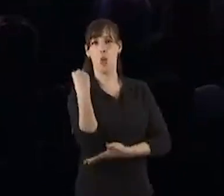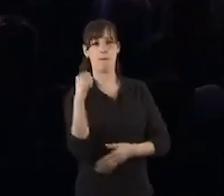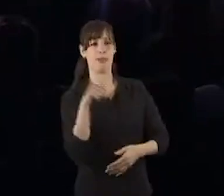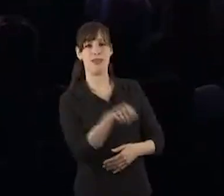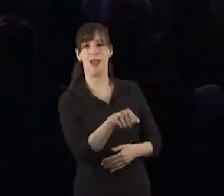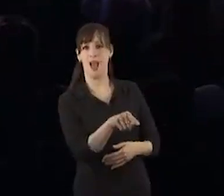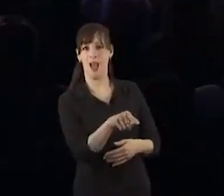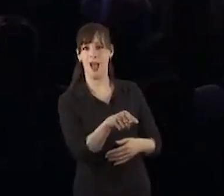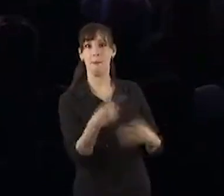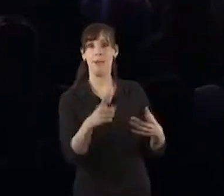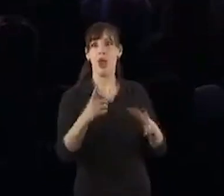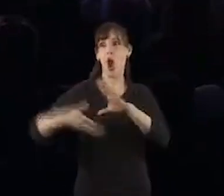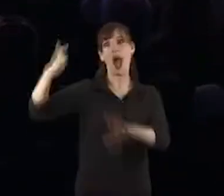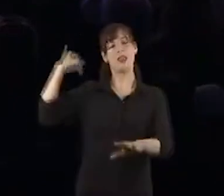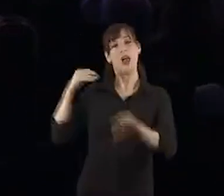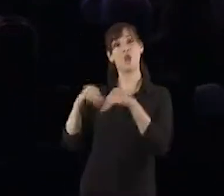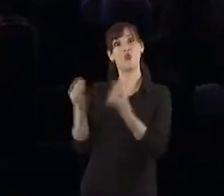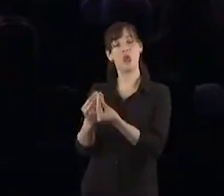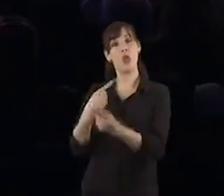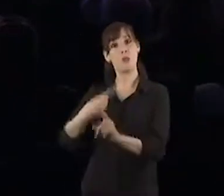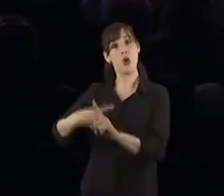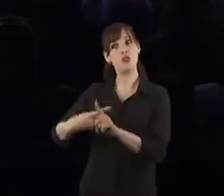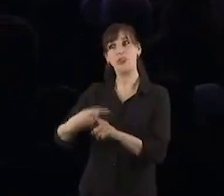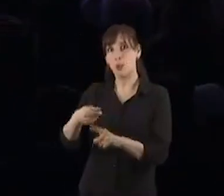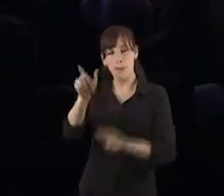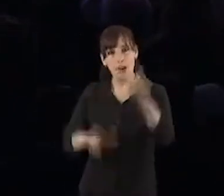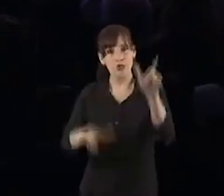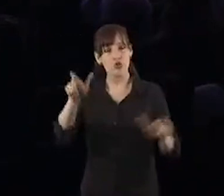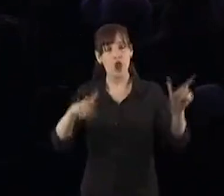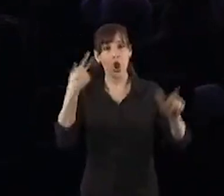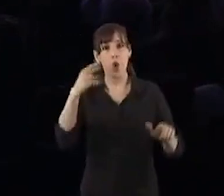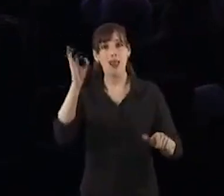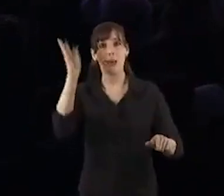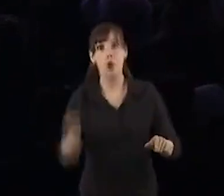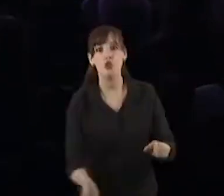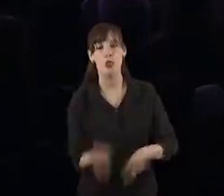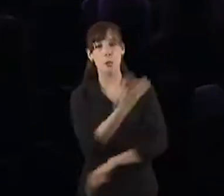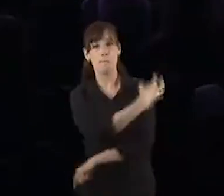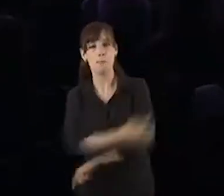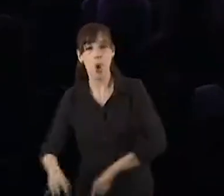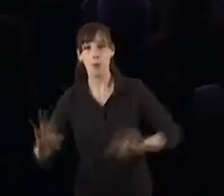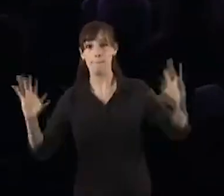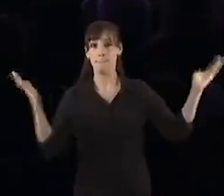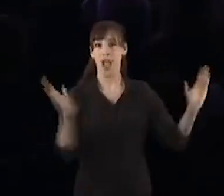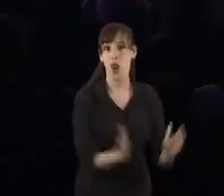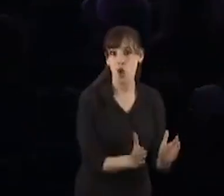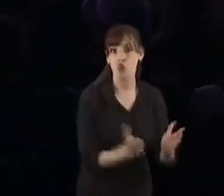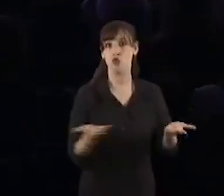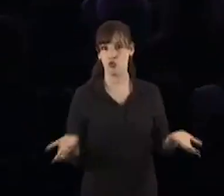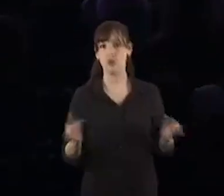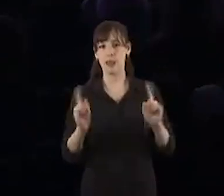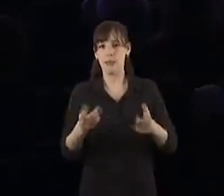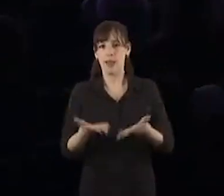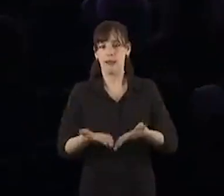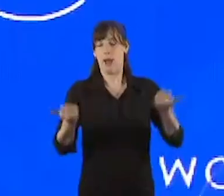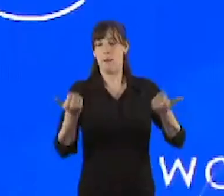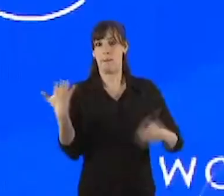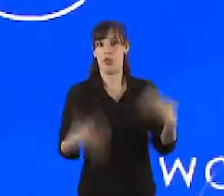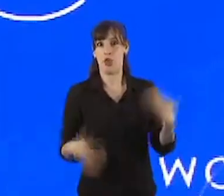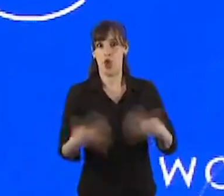más extrema al 90% de la población mundial y lo hace cada vez más rápido, sino que además es justo y moralmente